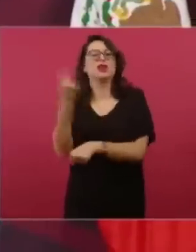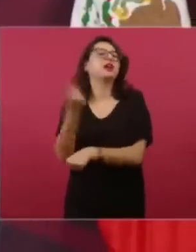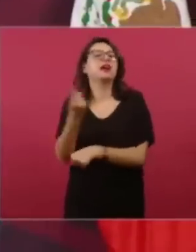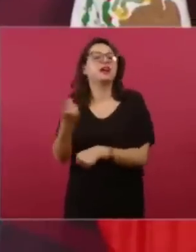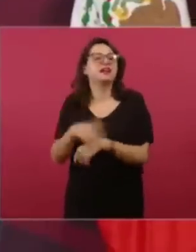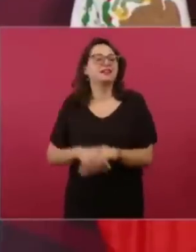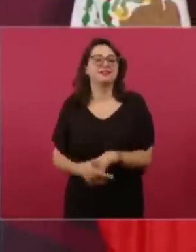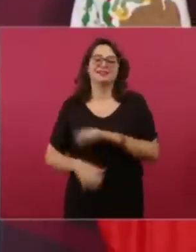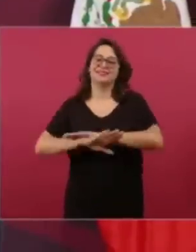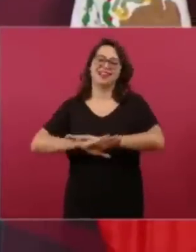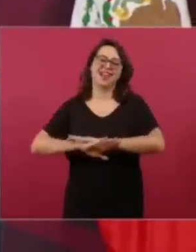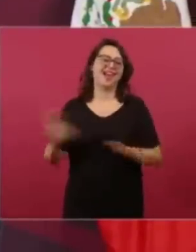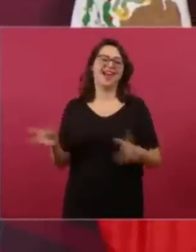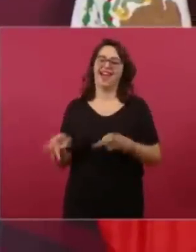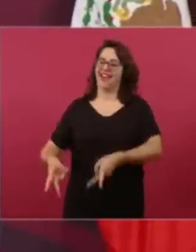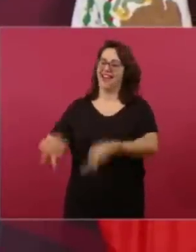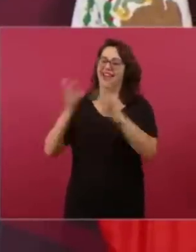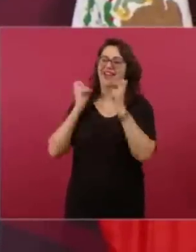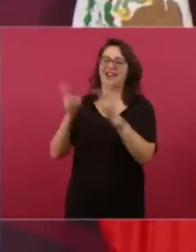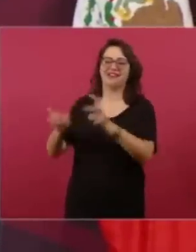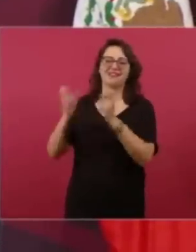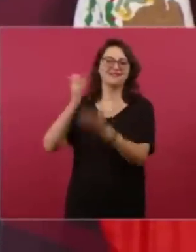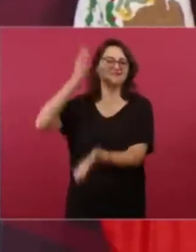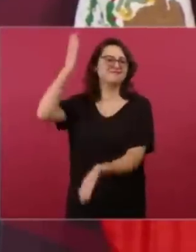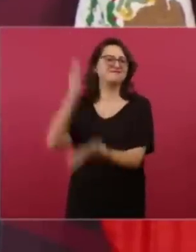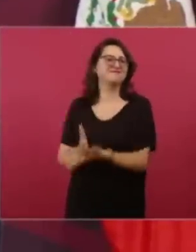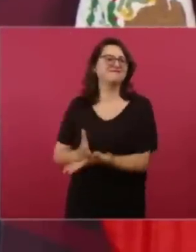y se compró la